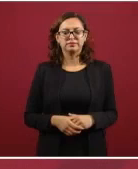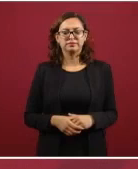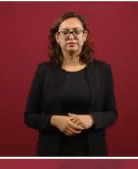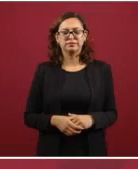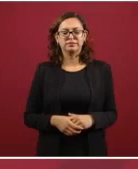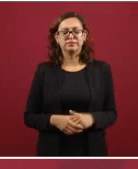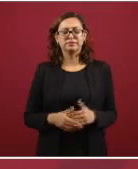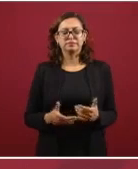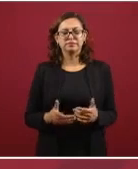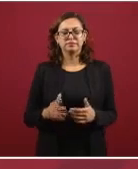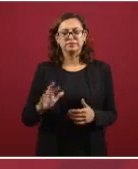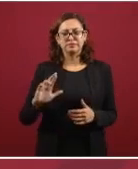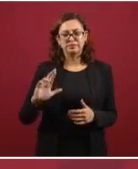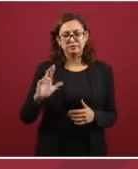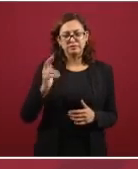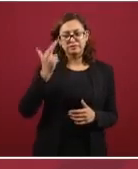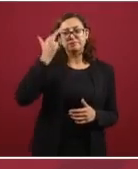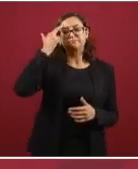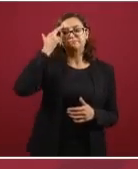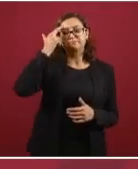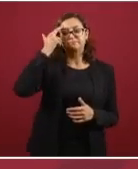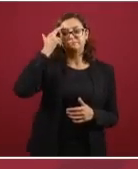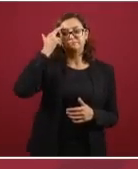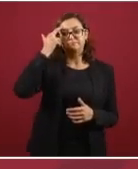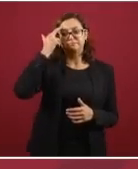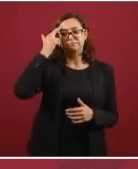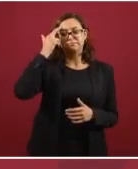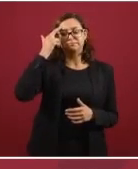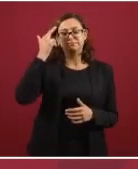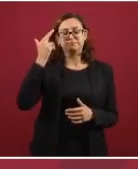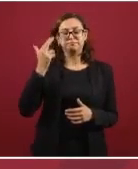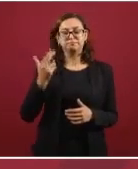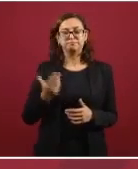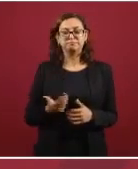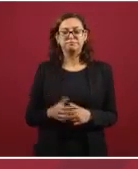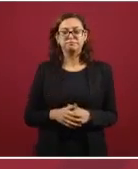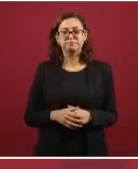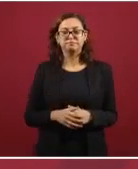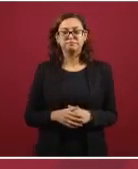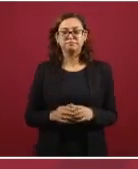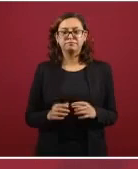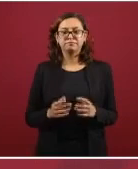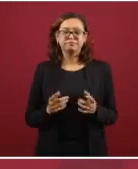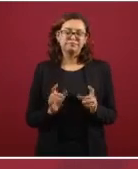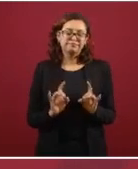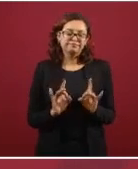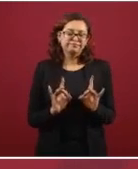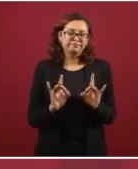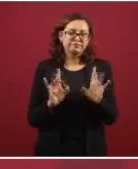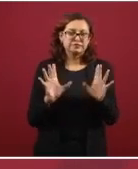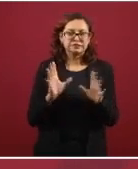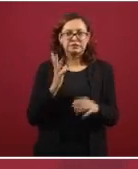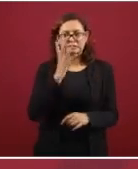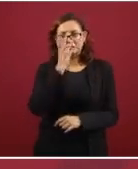recordar los hechos lamentables del Paso Texas,